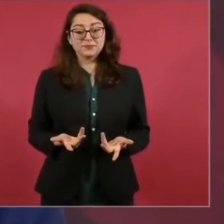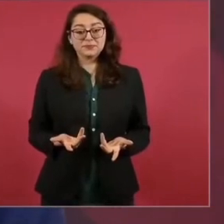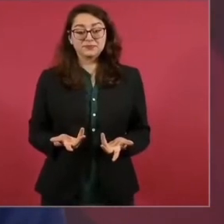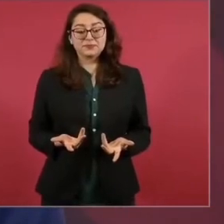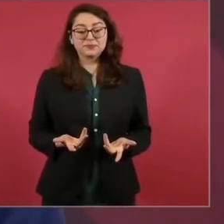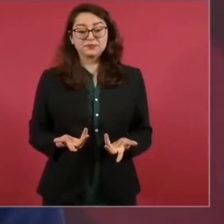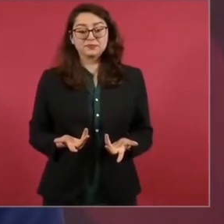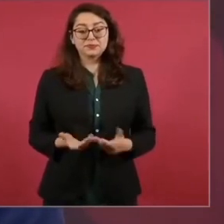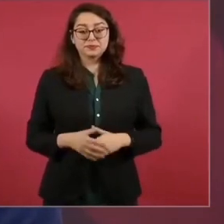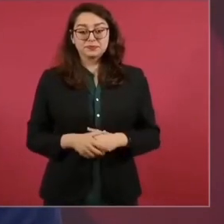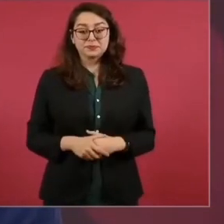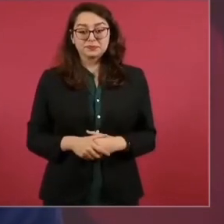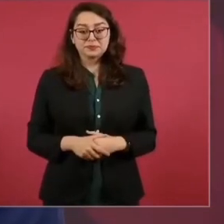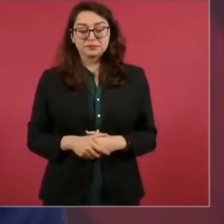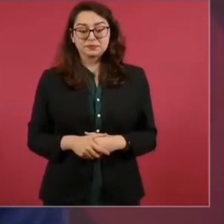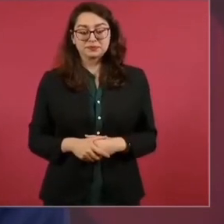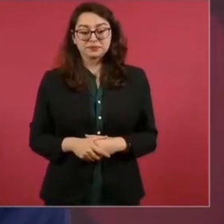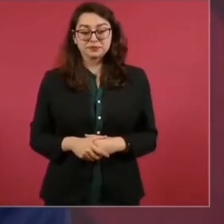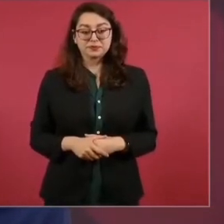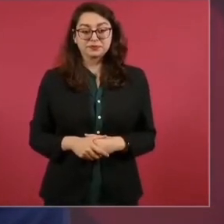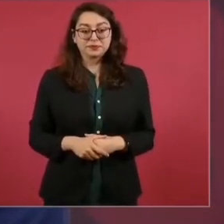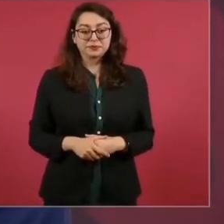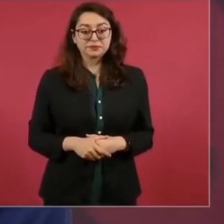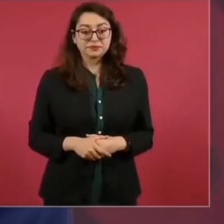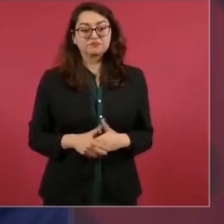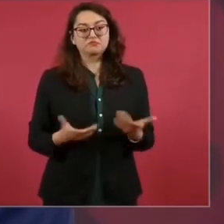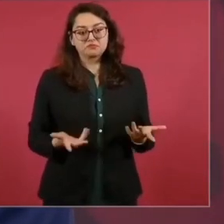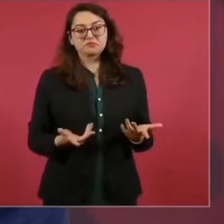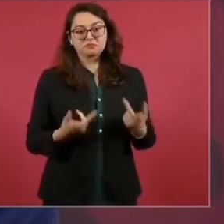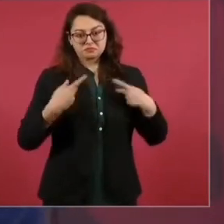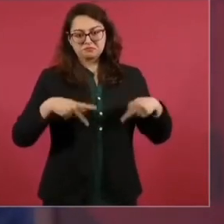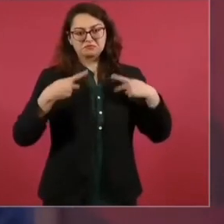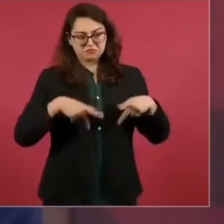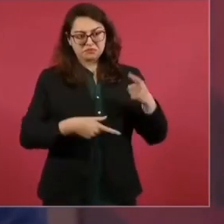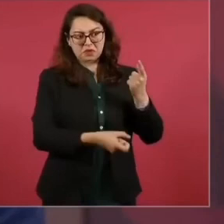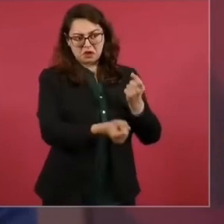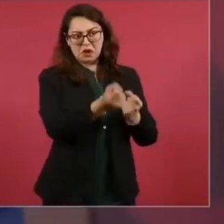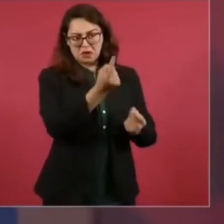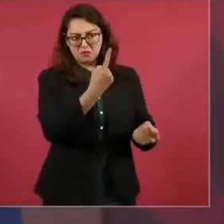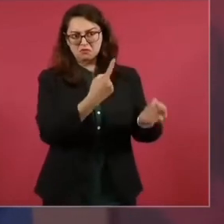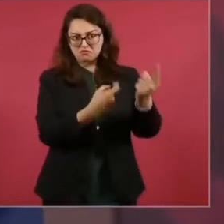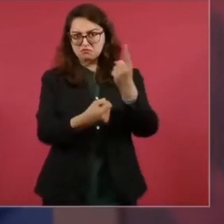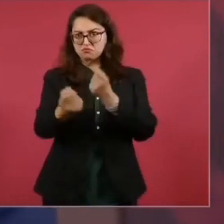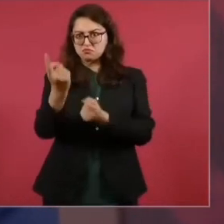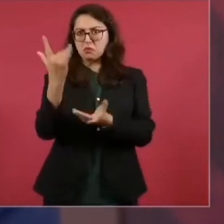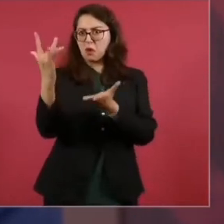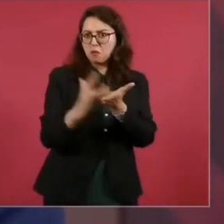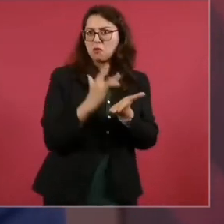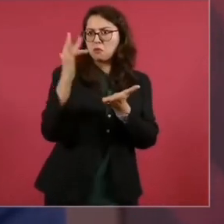Hemos contado con la cooperación de algunas personas que son claves